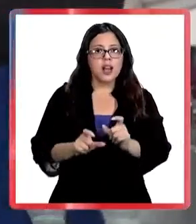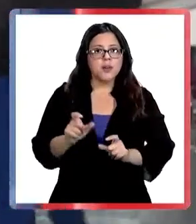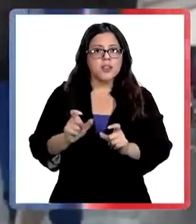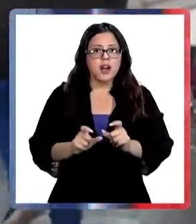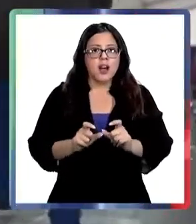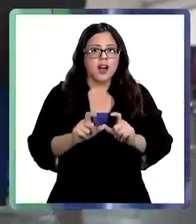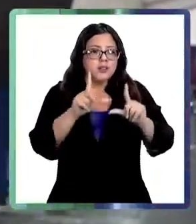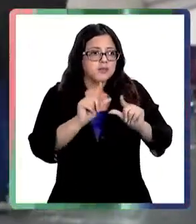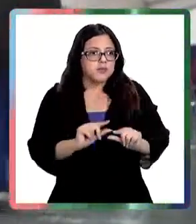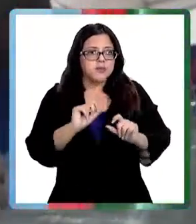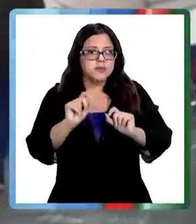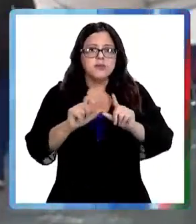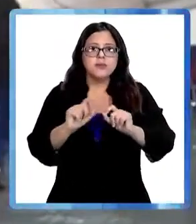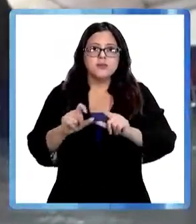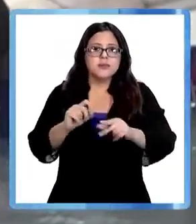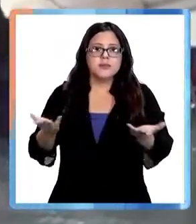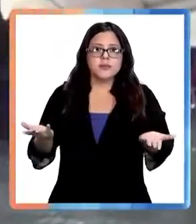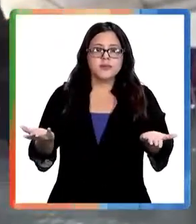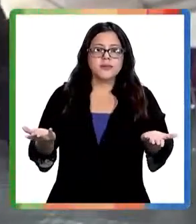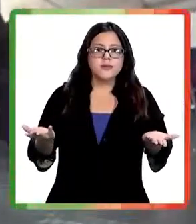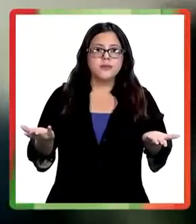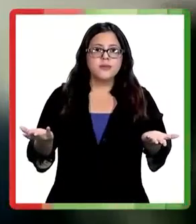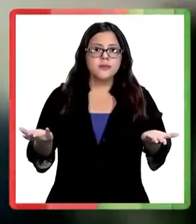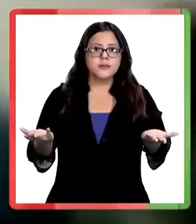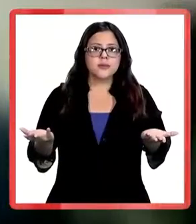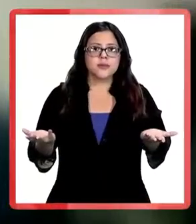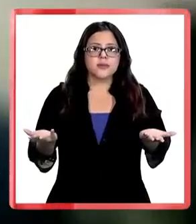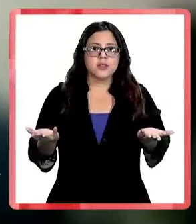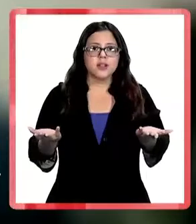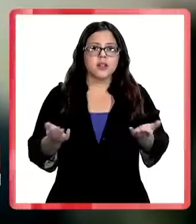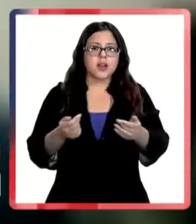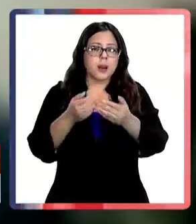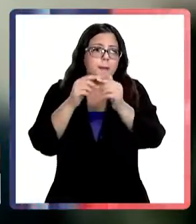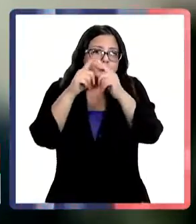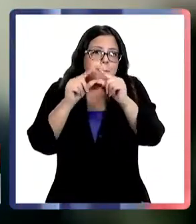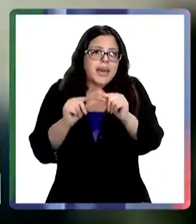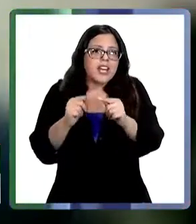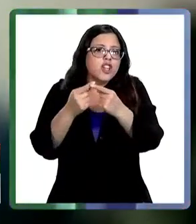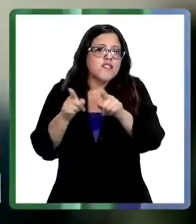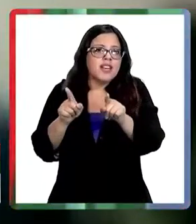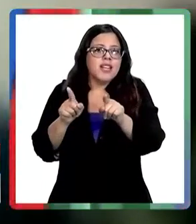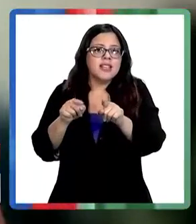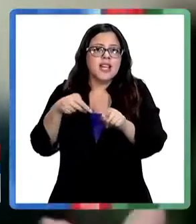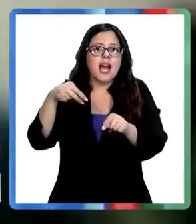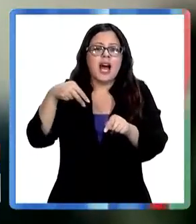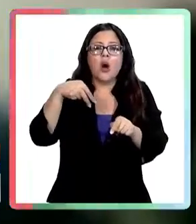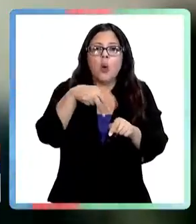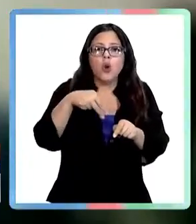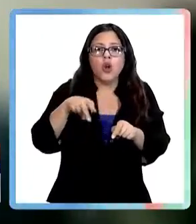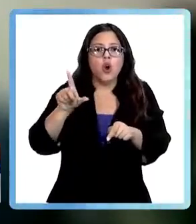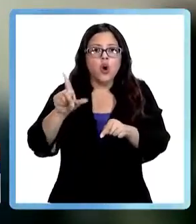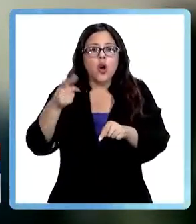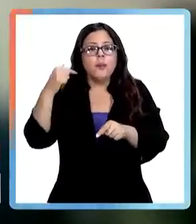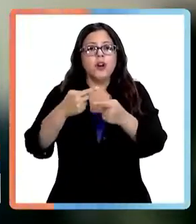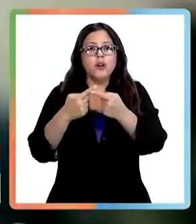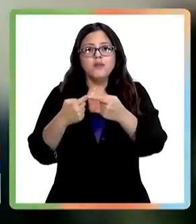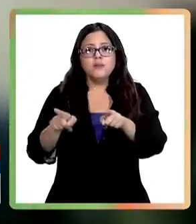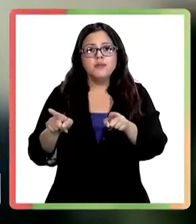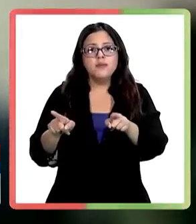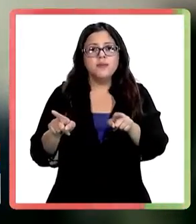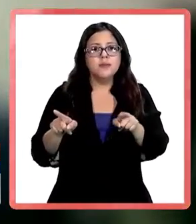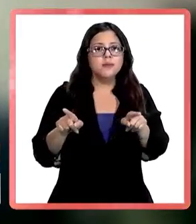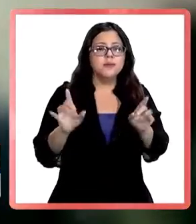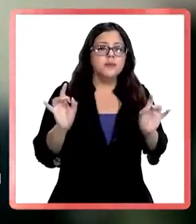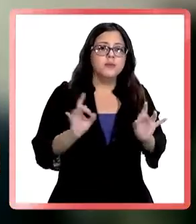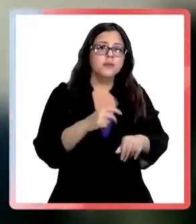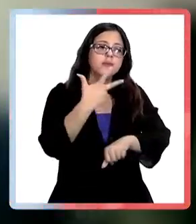menos defendidos que si hubiese venido el brote en junio-julio. Igual, hay diferencia entre el vacunado y el no vacunado en la